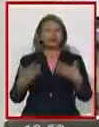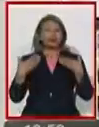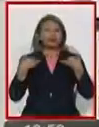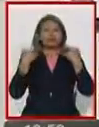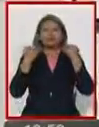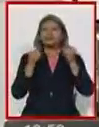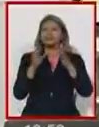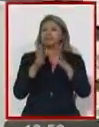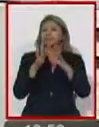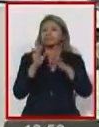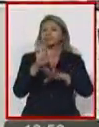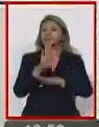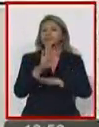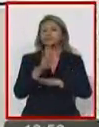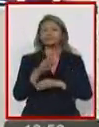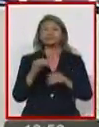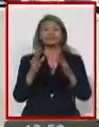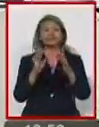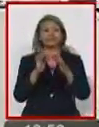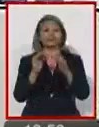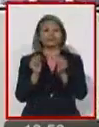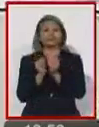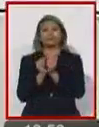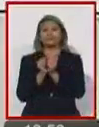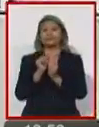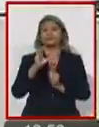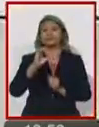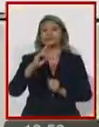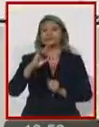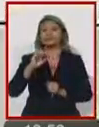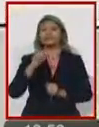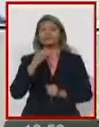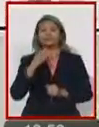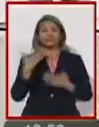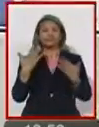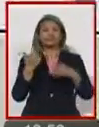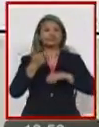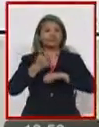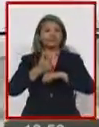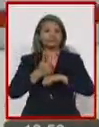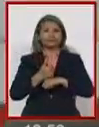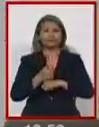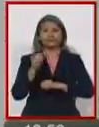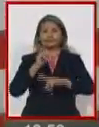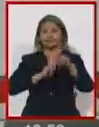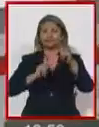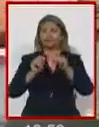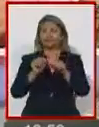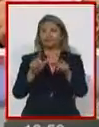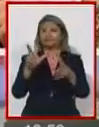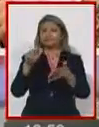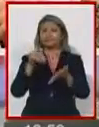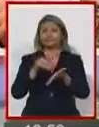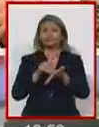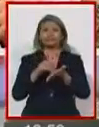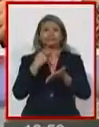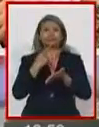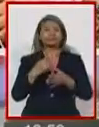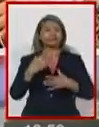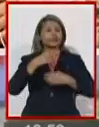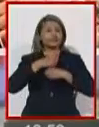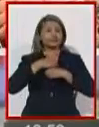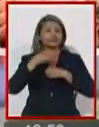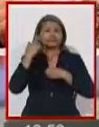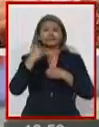Tenemos información en directo a esta hora de la tarde. Establecemos contacto con Cristian Guzmán, que se encuentra con vecinos de la zona del Plan 3000, quienes